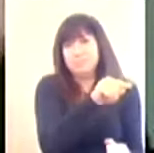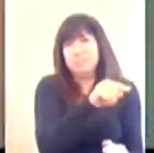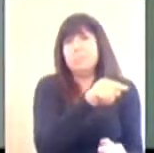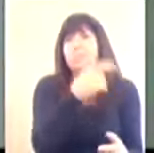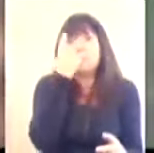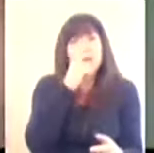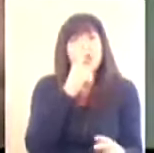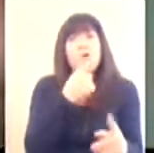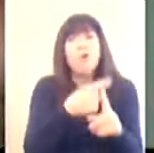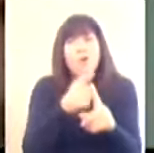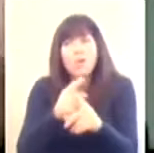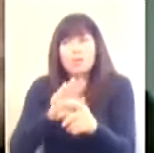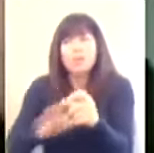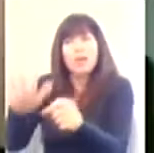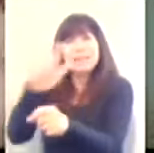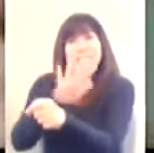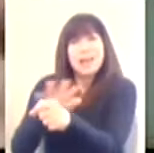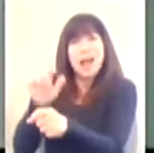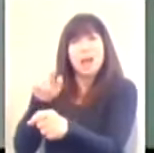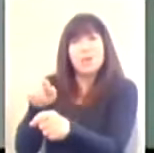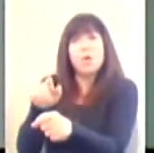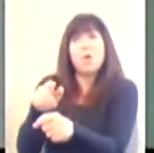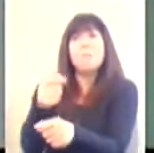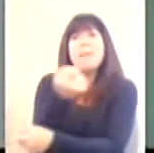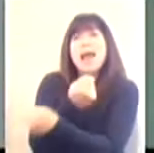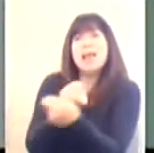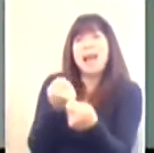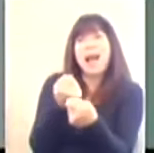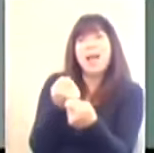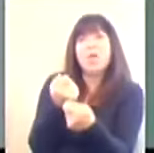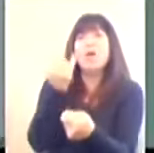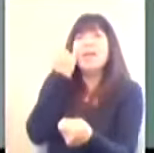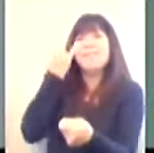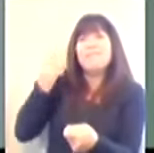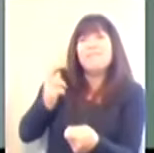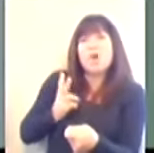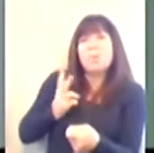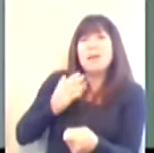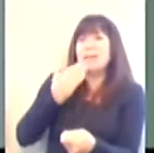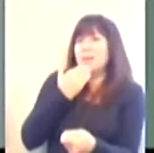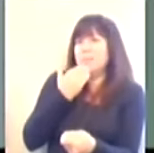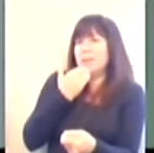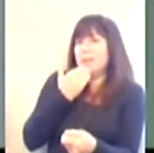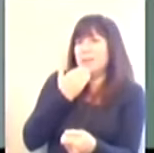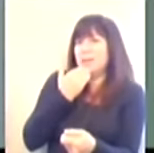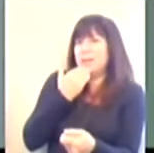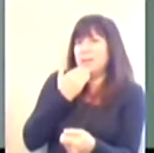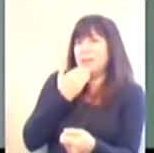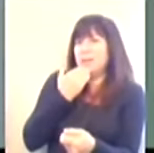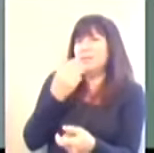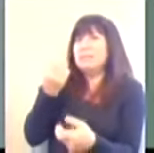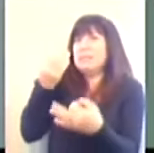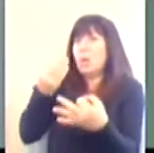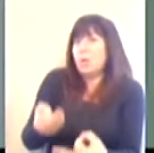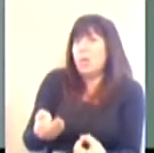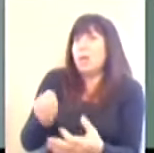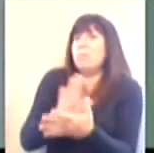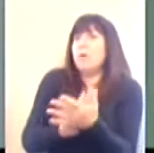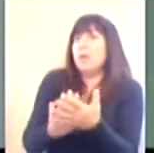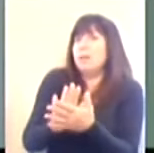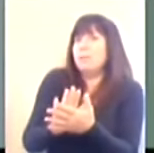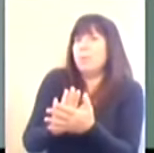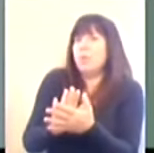mercado informal, digo por decirlo alguna, o el sistema informal se está metiendo. Desde el punto de vista de la seguridad, se está dando en muchos barrios la situación de